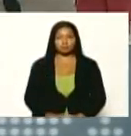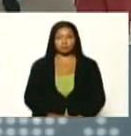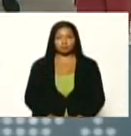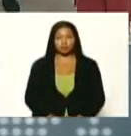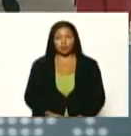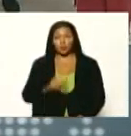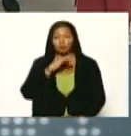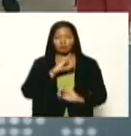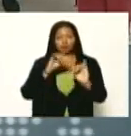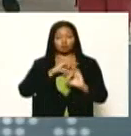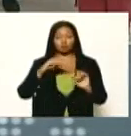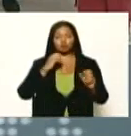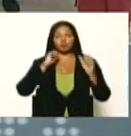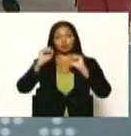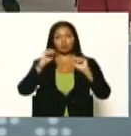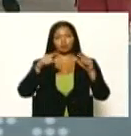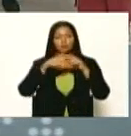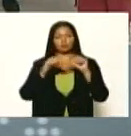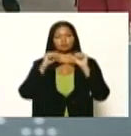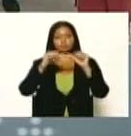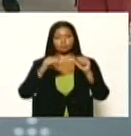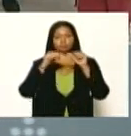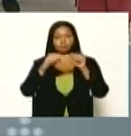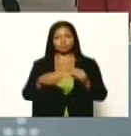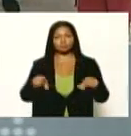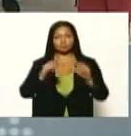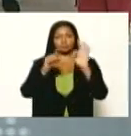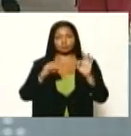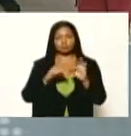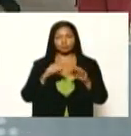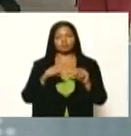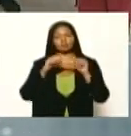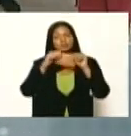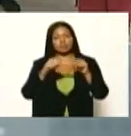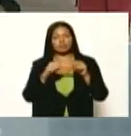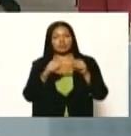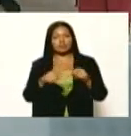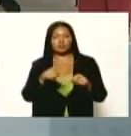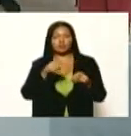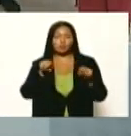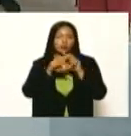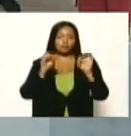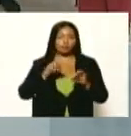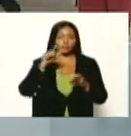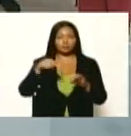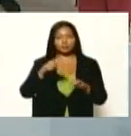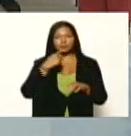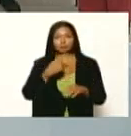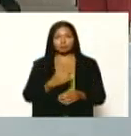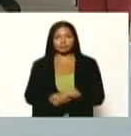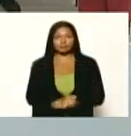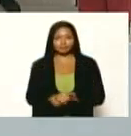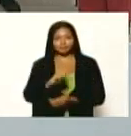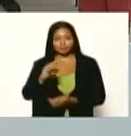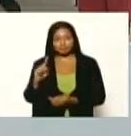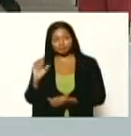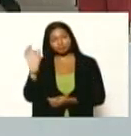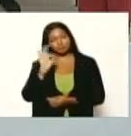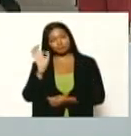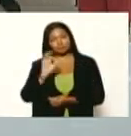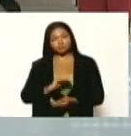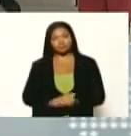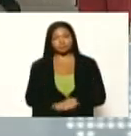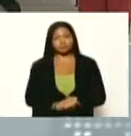bueno, ya hemos logrado avanzar, como decía, en el 11%, el